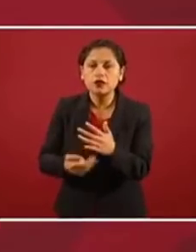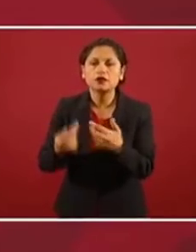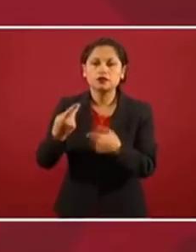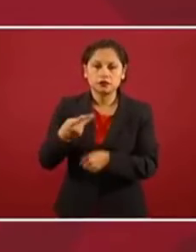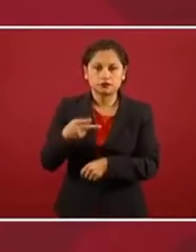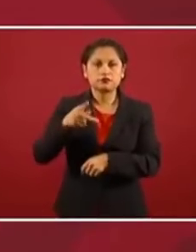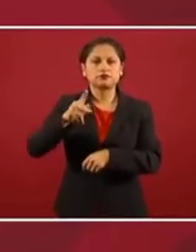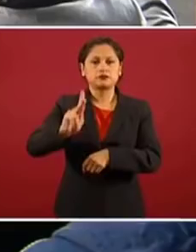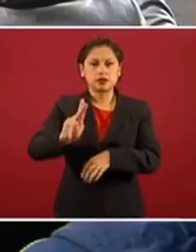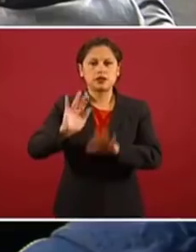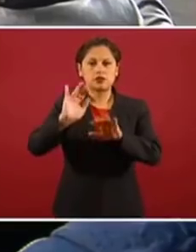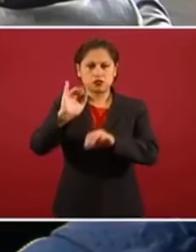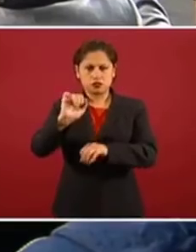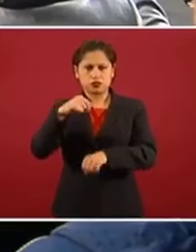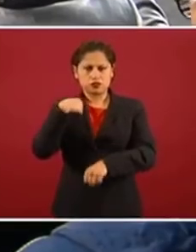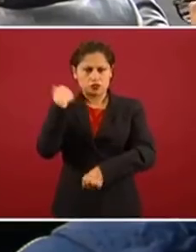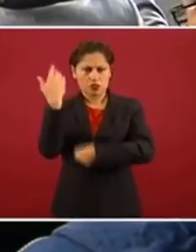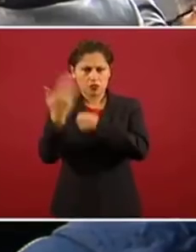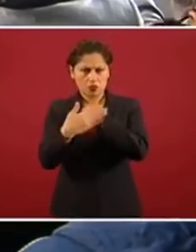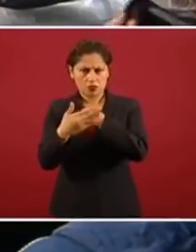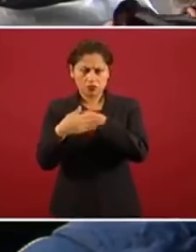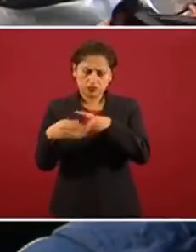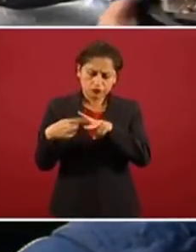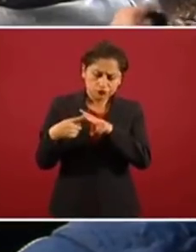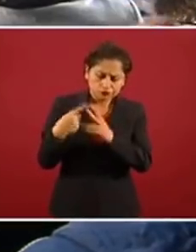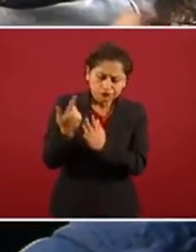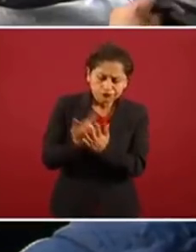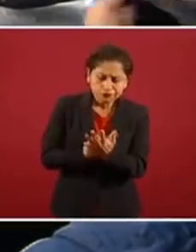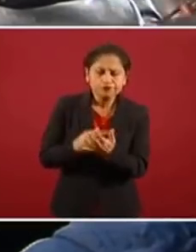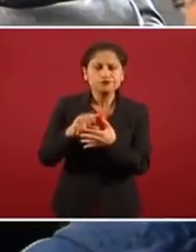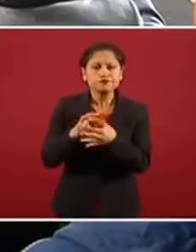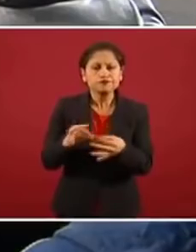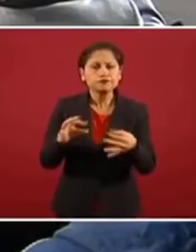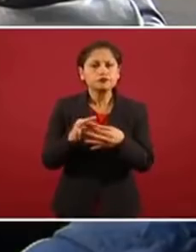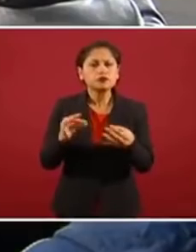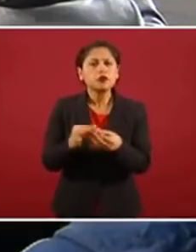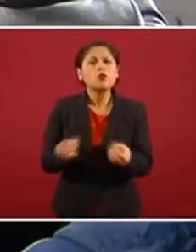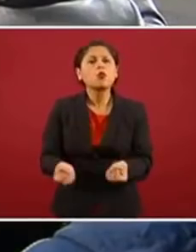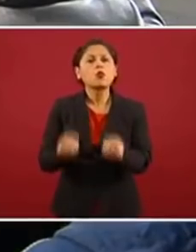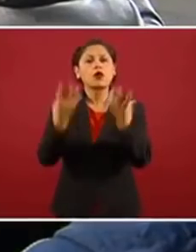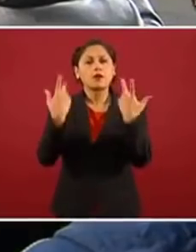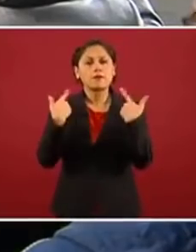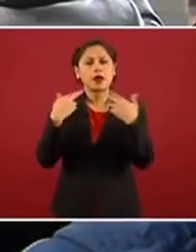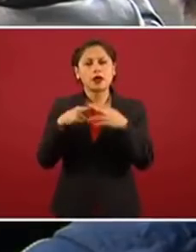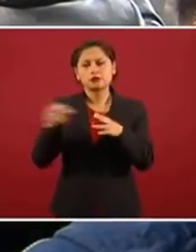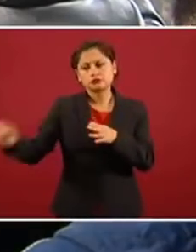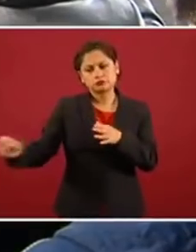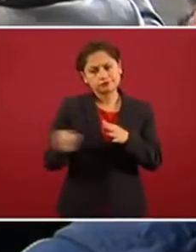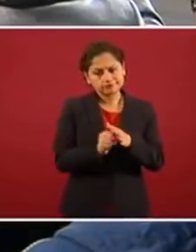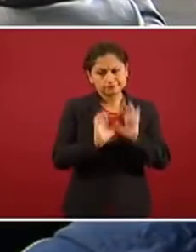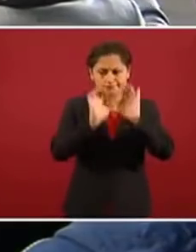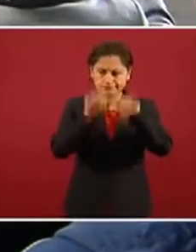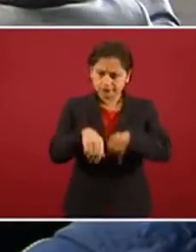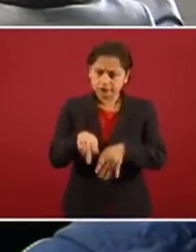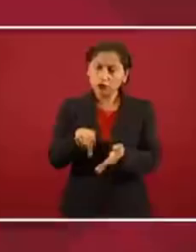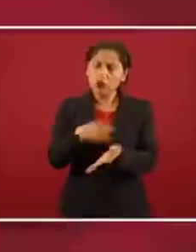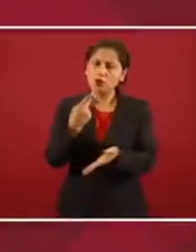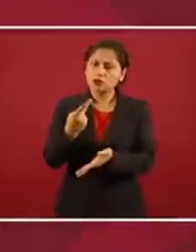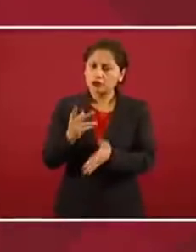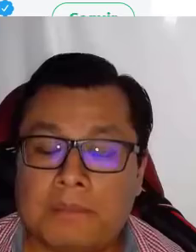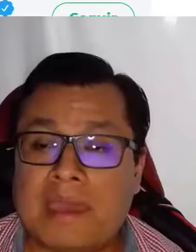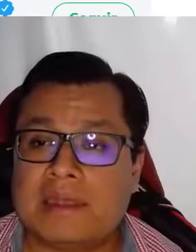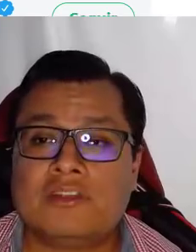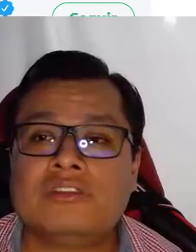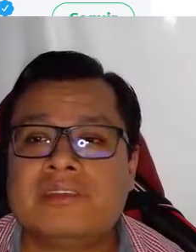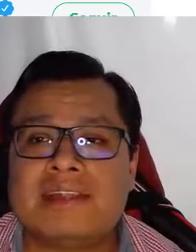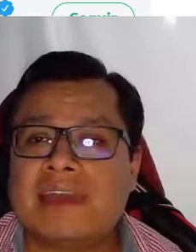de cuántos fueron reinstalados, maestros. Entonces vamos viendo este